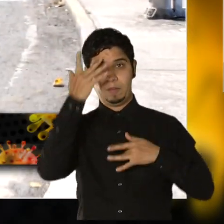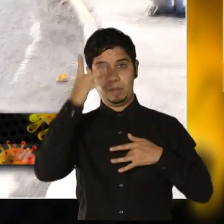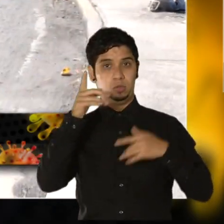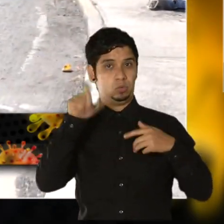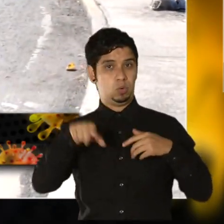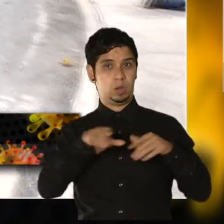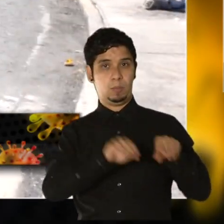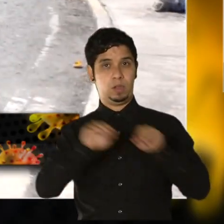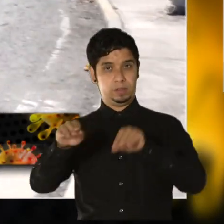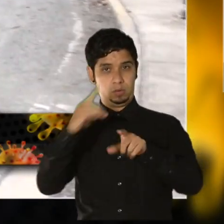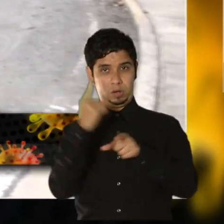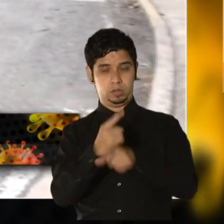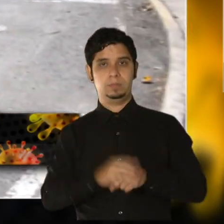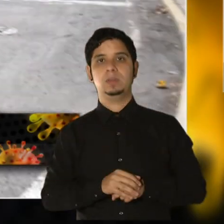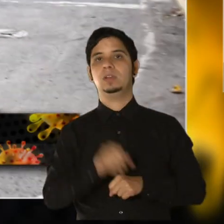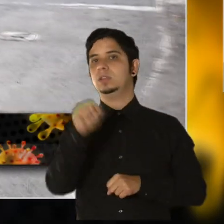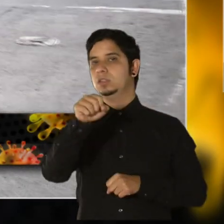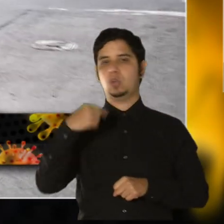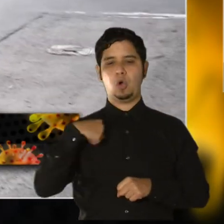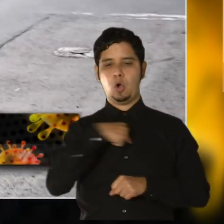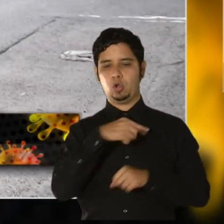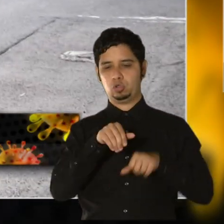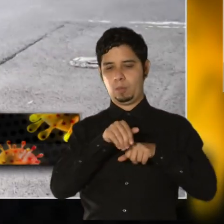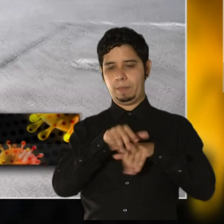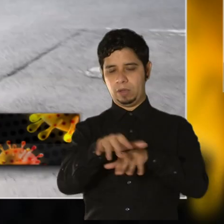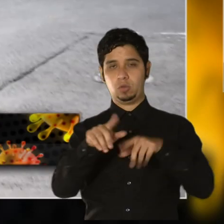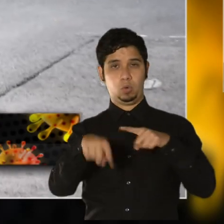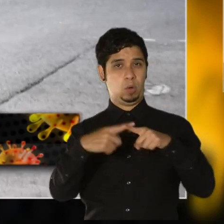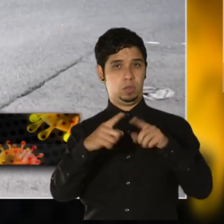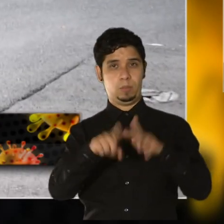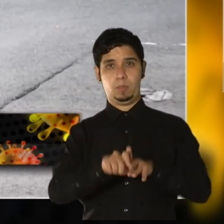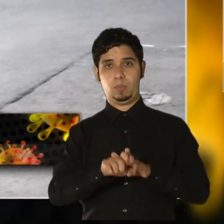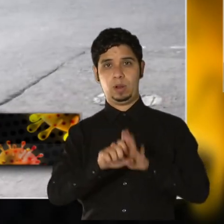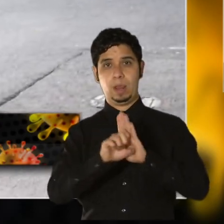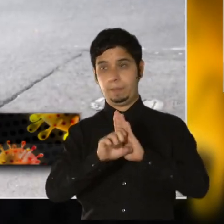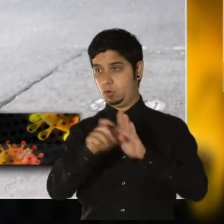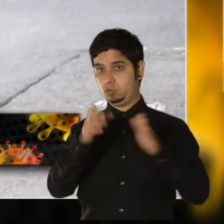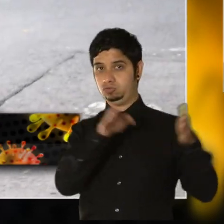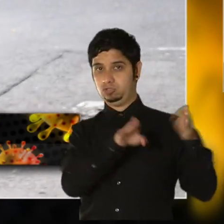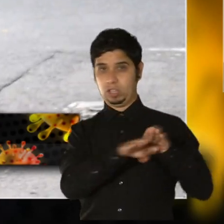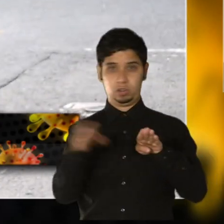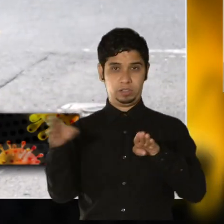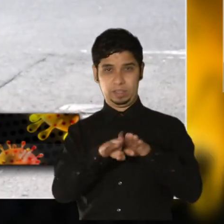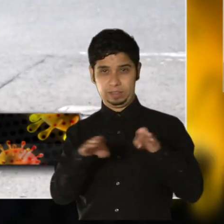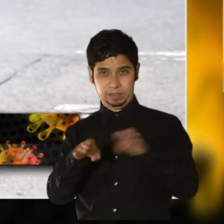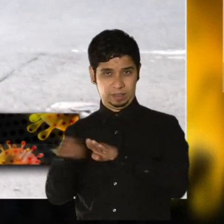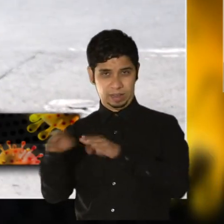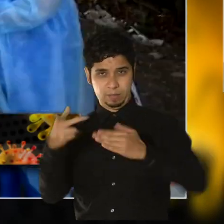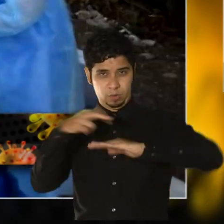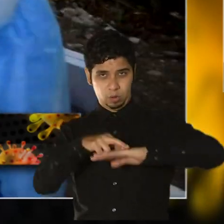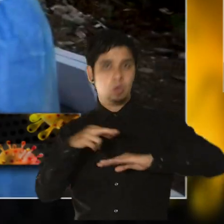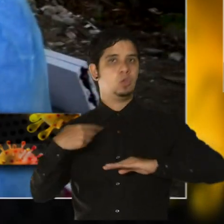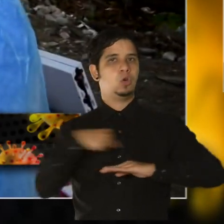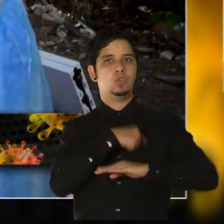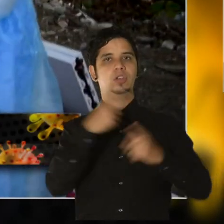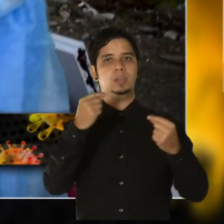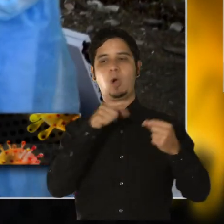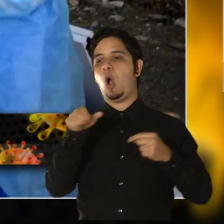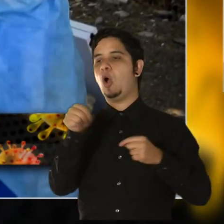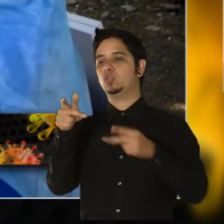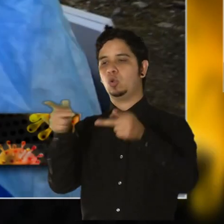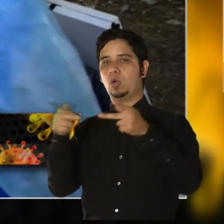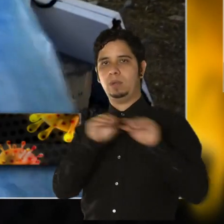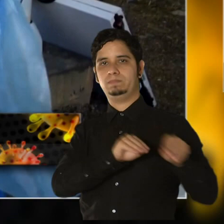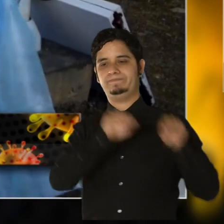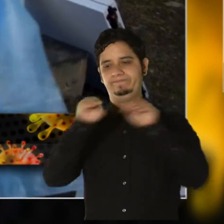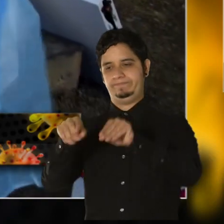entonces. Sí, estuvimos desde marzo cuando comenzó, ¿verdad?, los cierres en Puerto Rico. Nos tuvimos que mover a unas facilidades mucho más pequeñas y